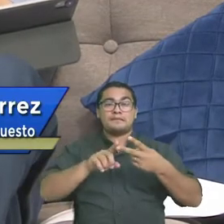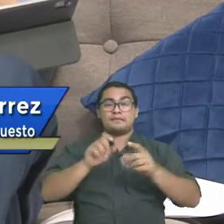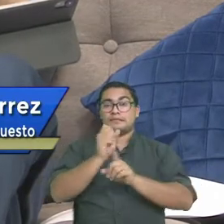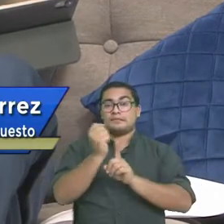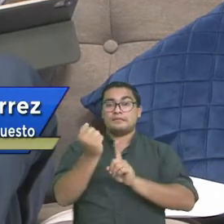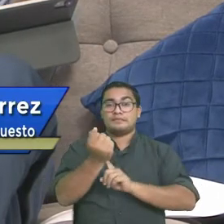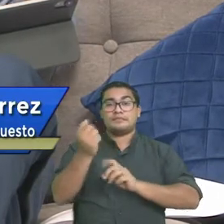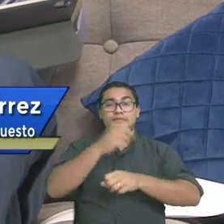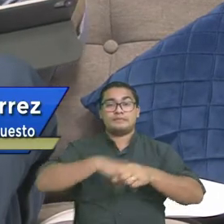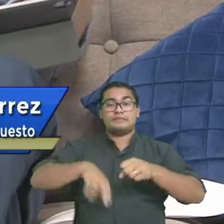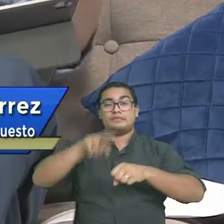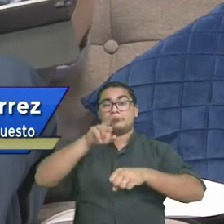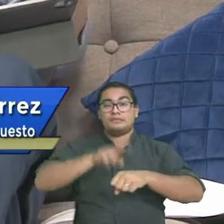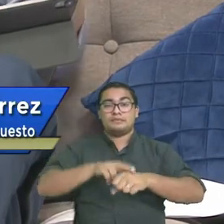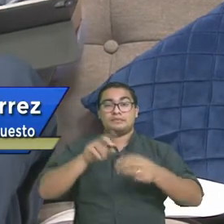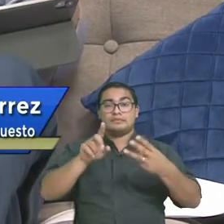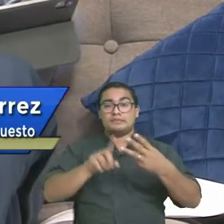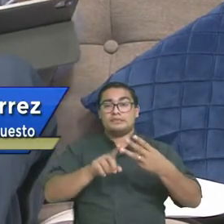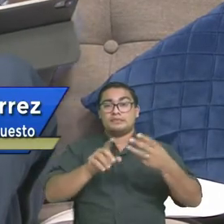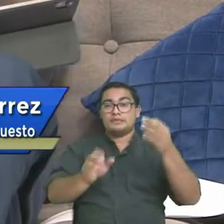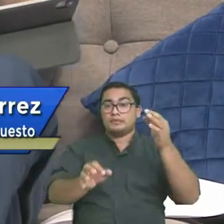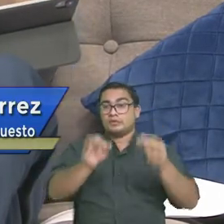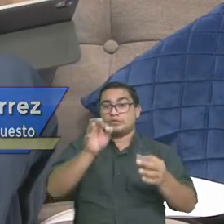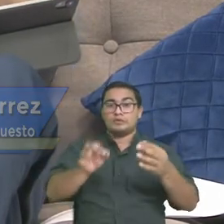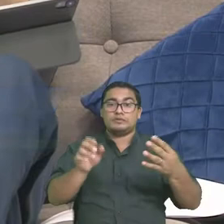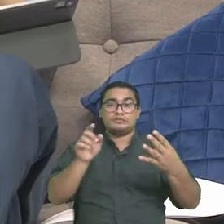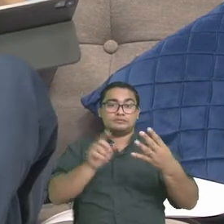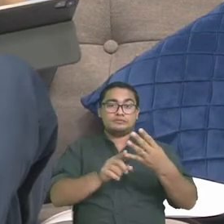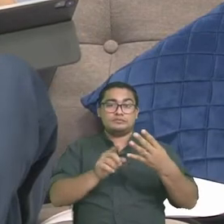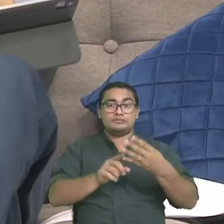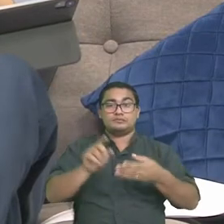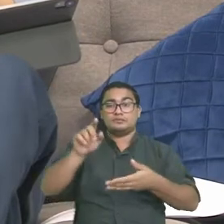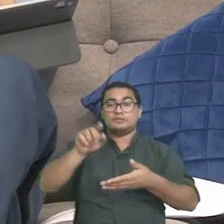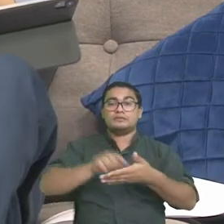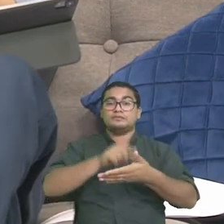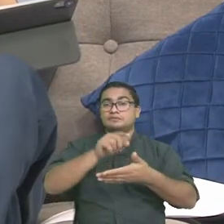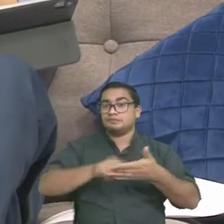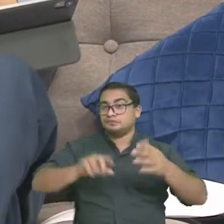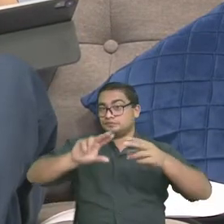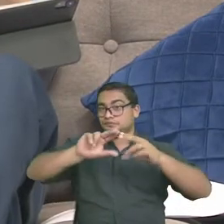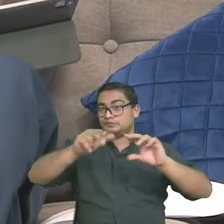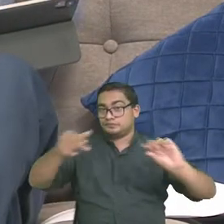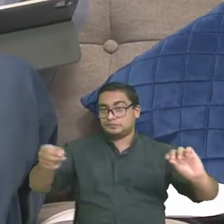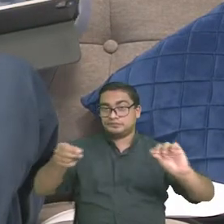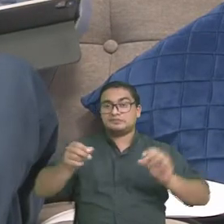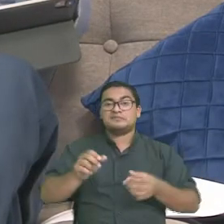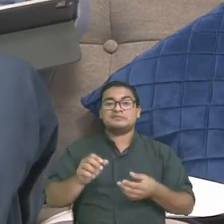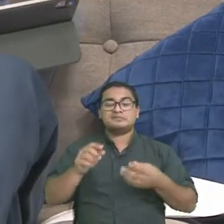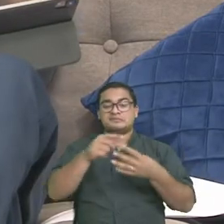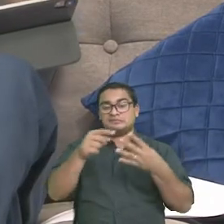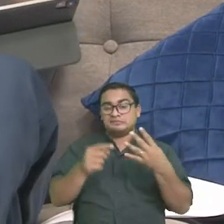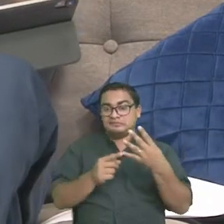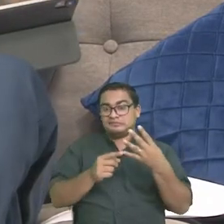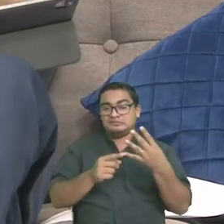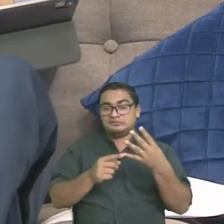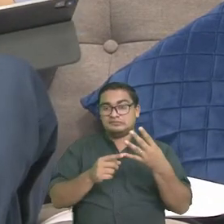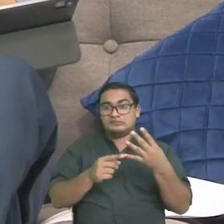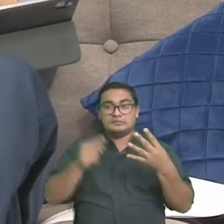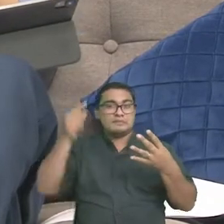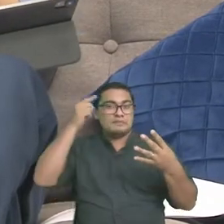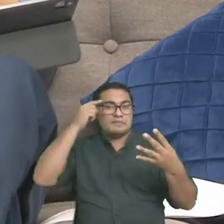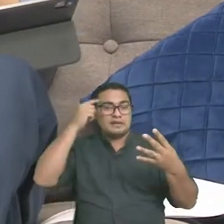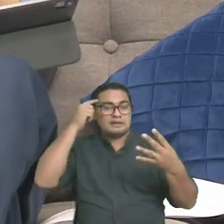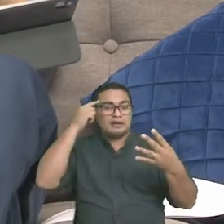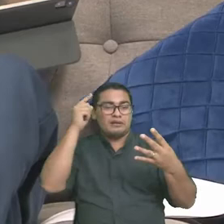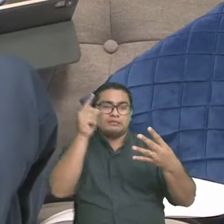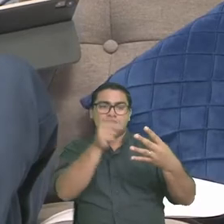legislativo, el poder judicial y el poder electoral. Pero no puedes ver a estos cuatro poderes del